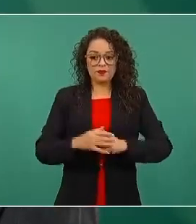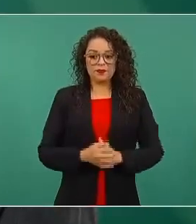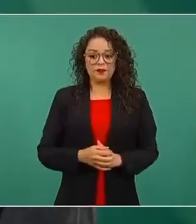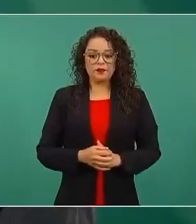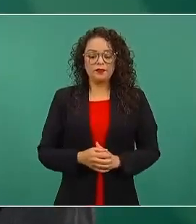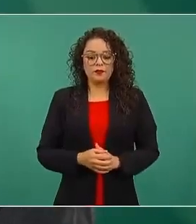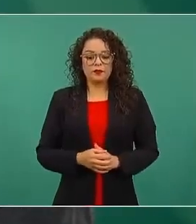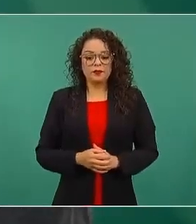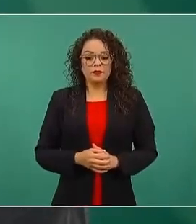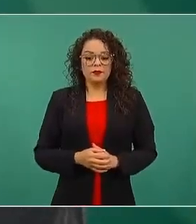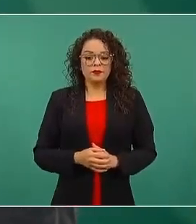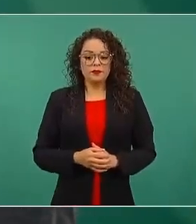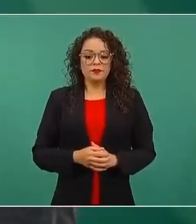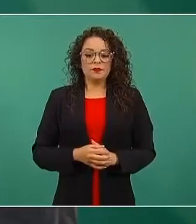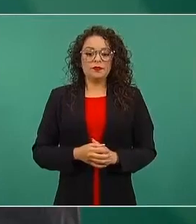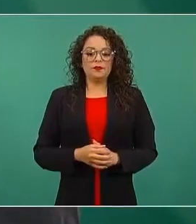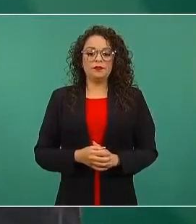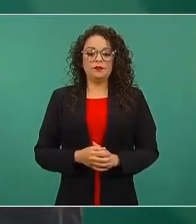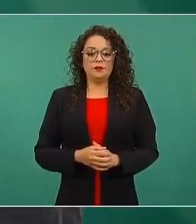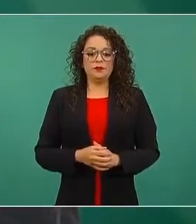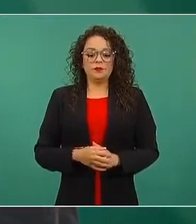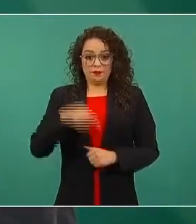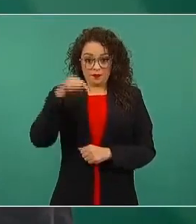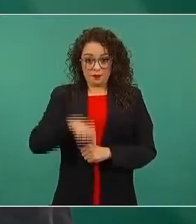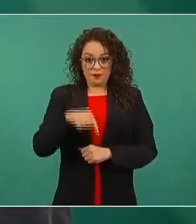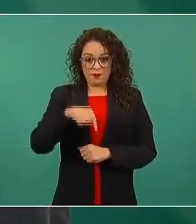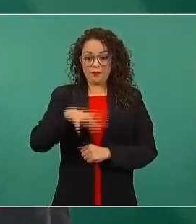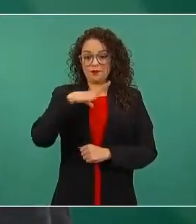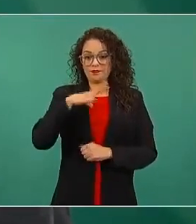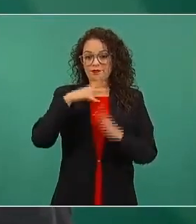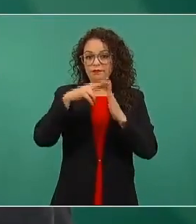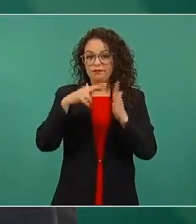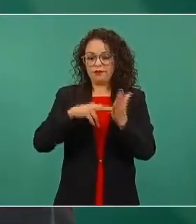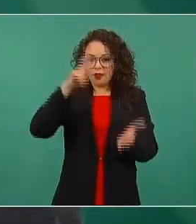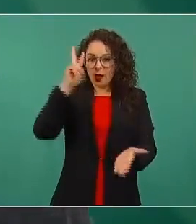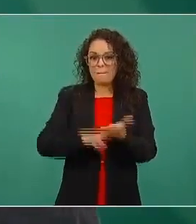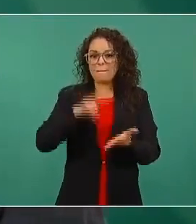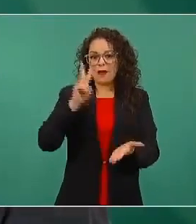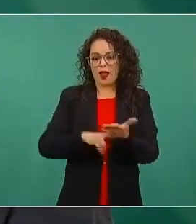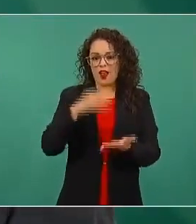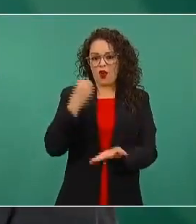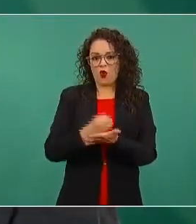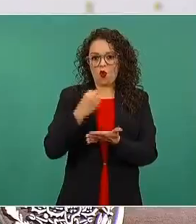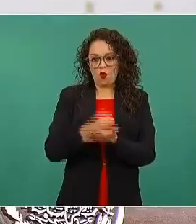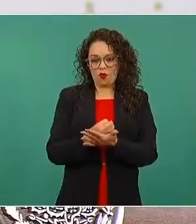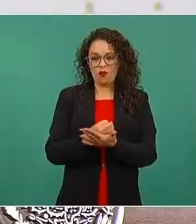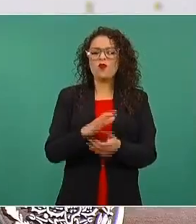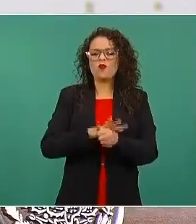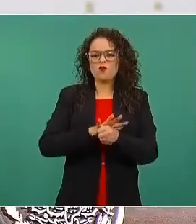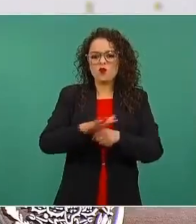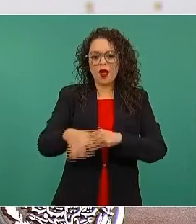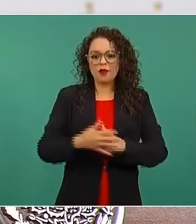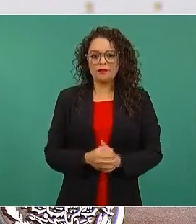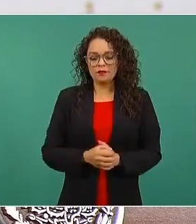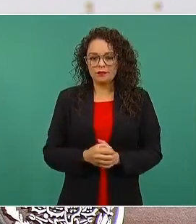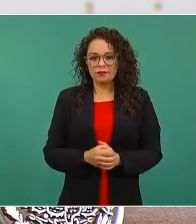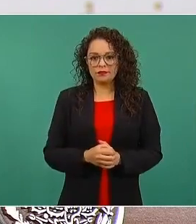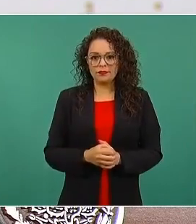norma, una regla de oro: cero corrupción y cero